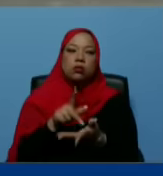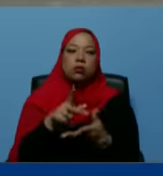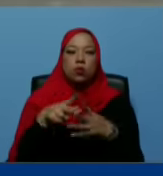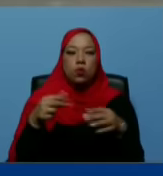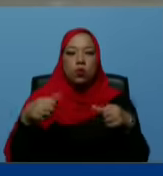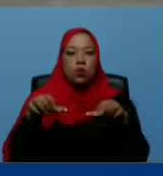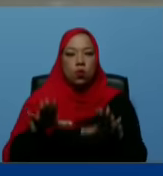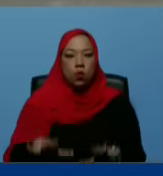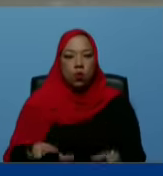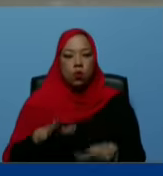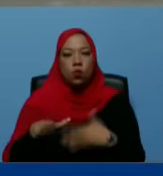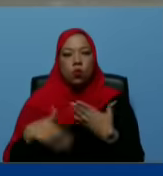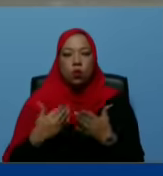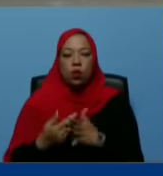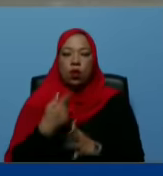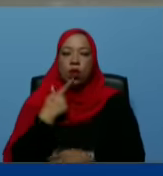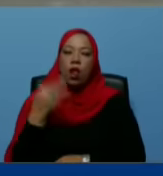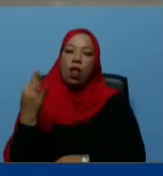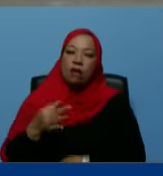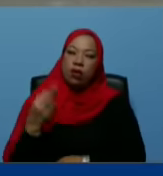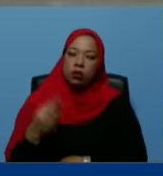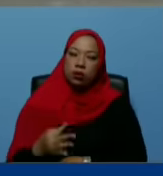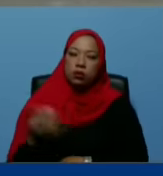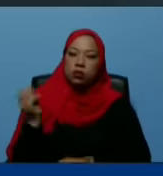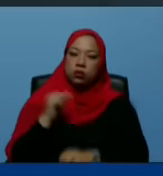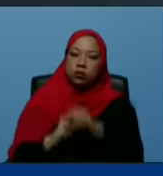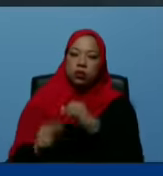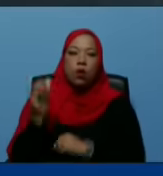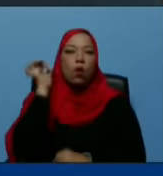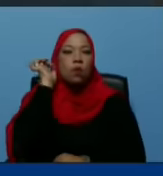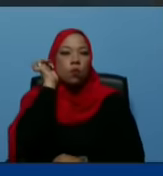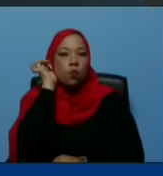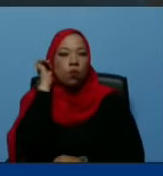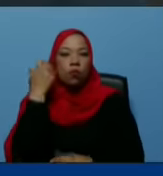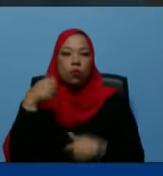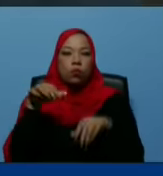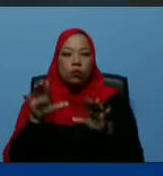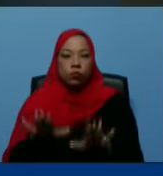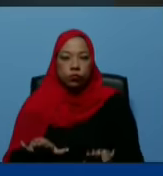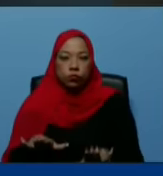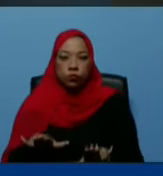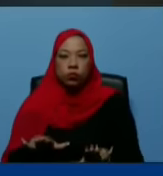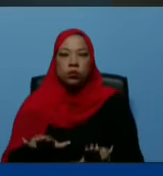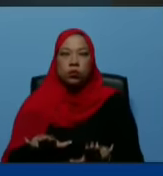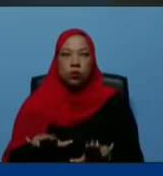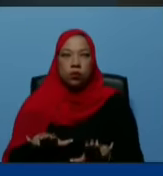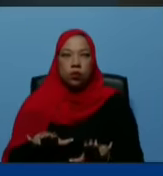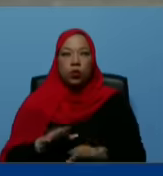deje camino por coger la vereda. He visto mucha gente que se ha ido por la vereda